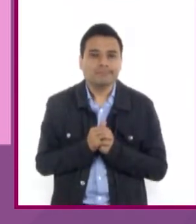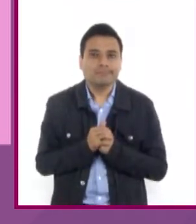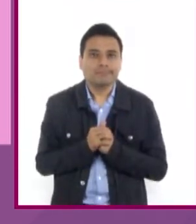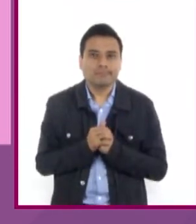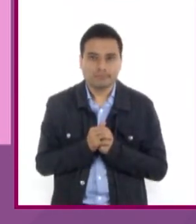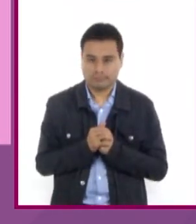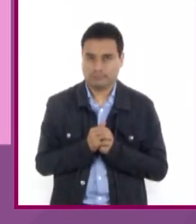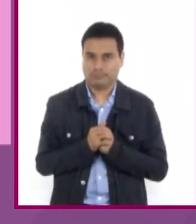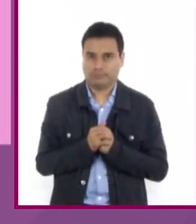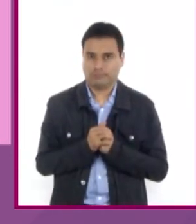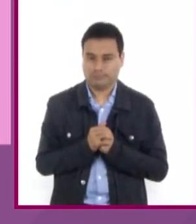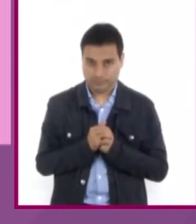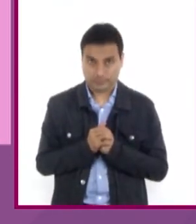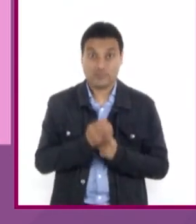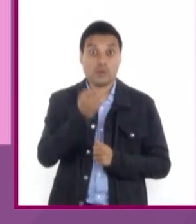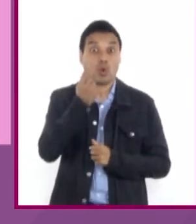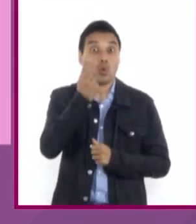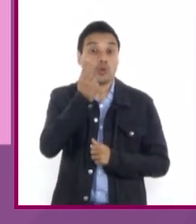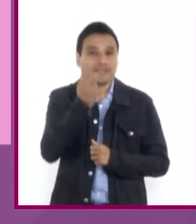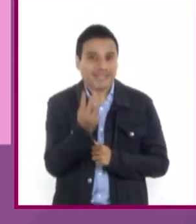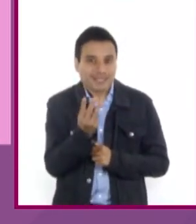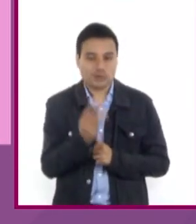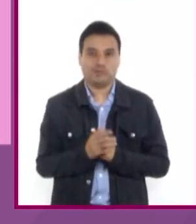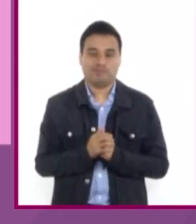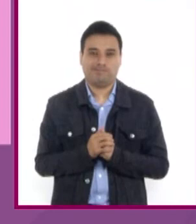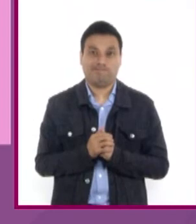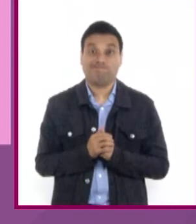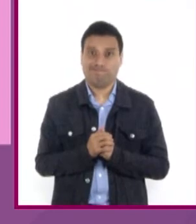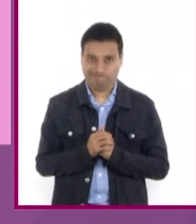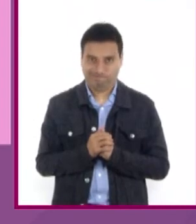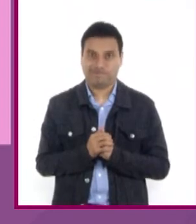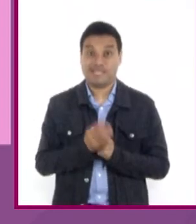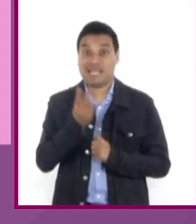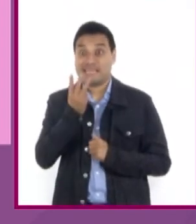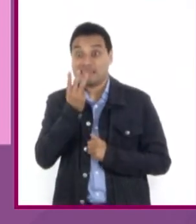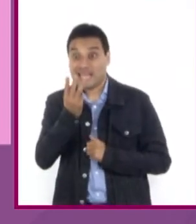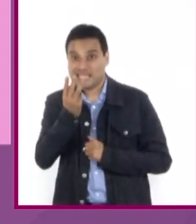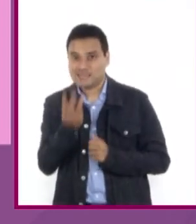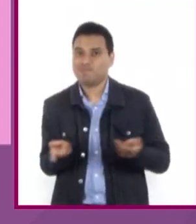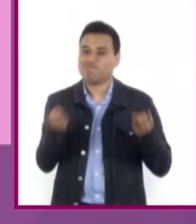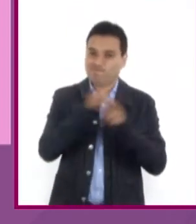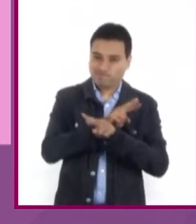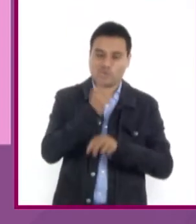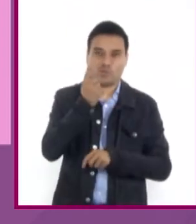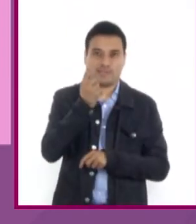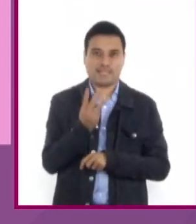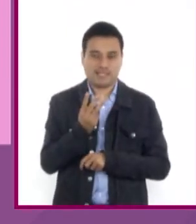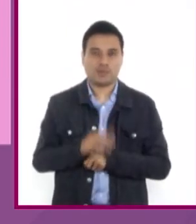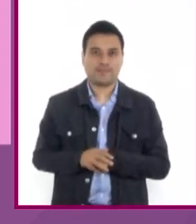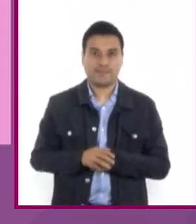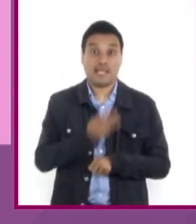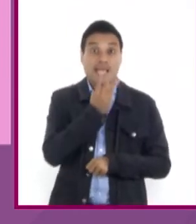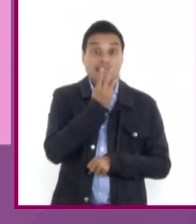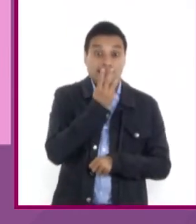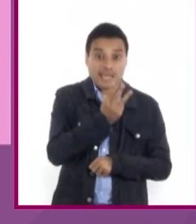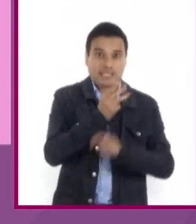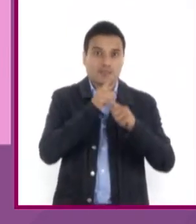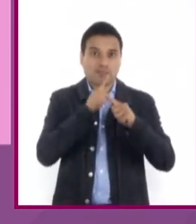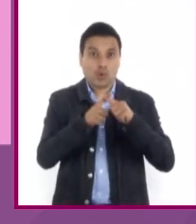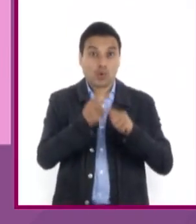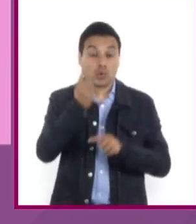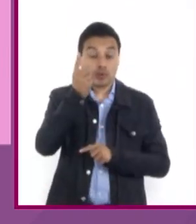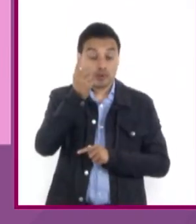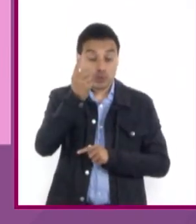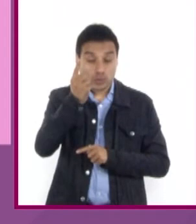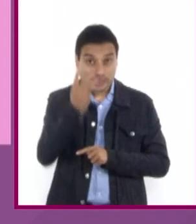2 es 1/3, que es el recíproco de 3. En este caso, 3 por 1/3 es